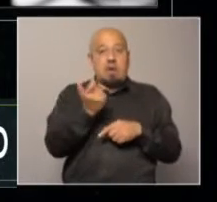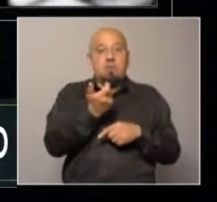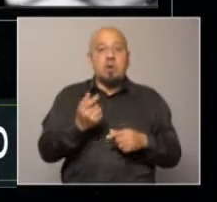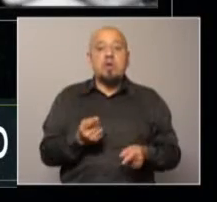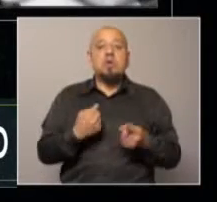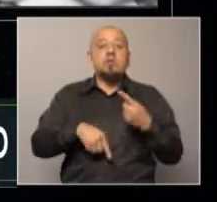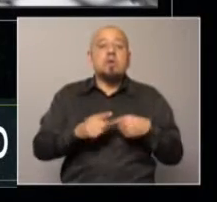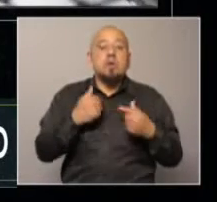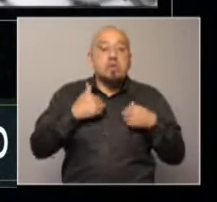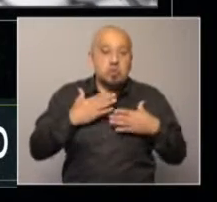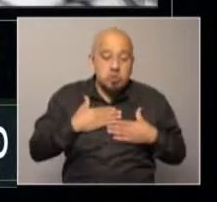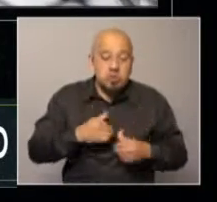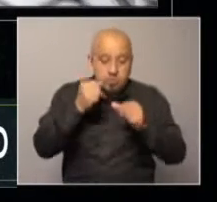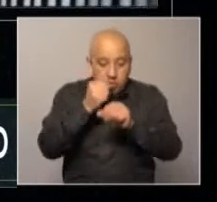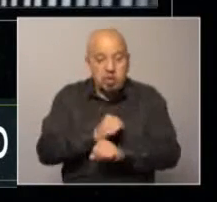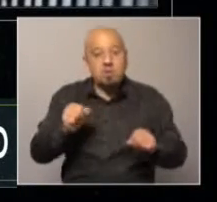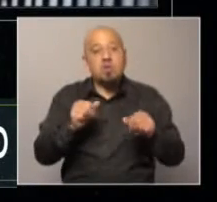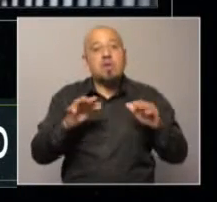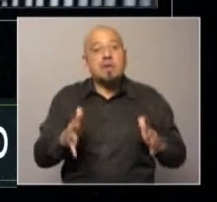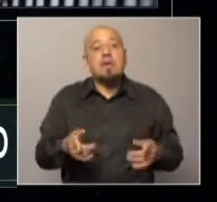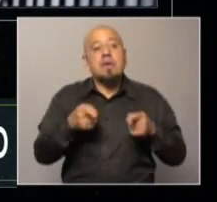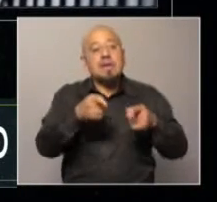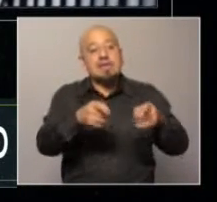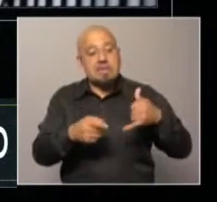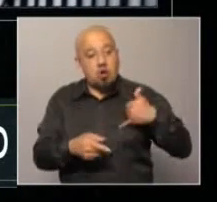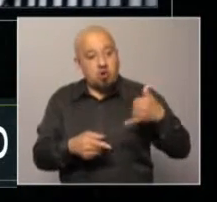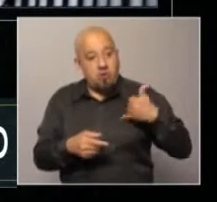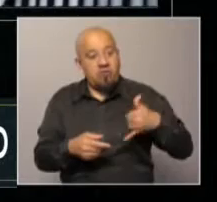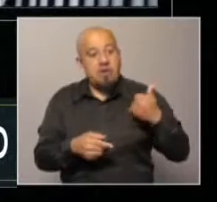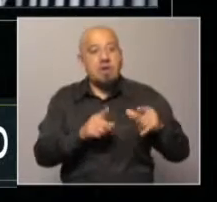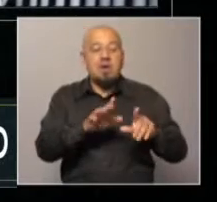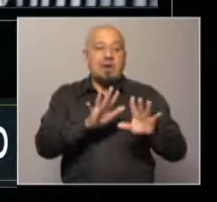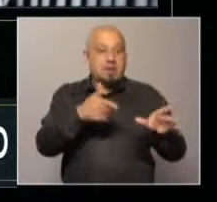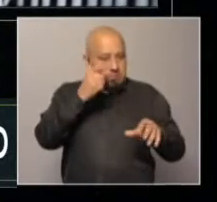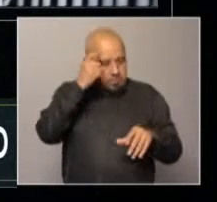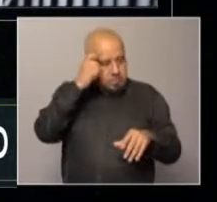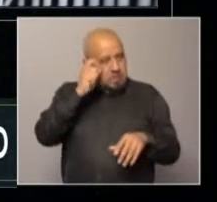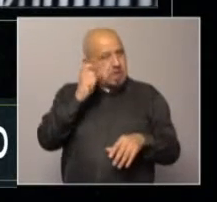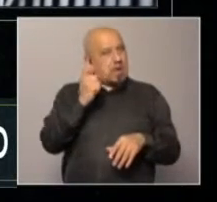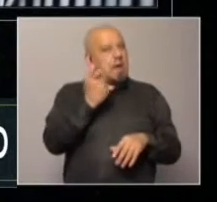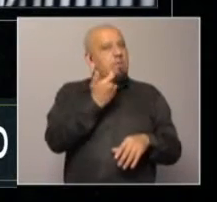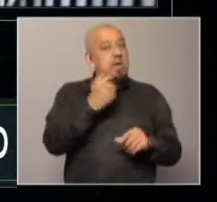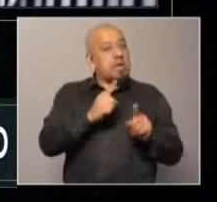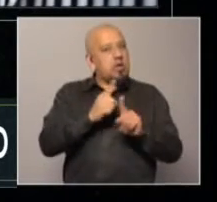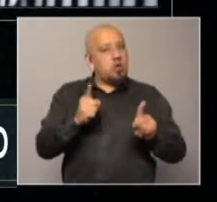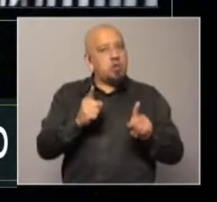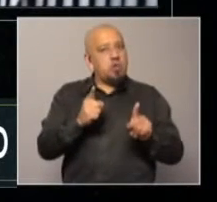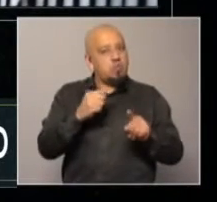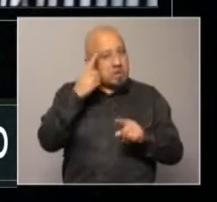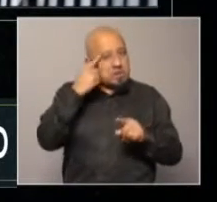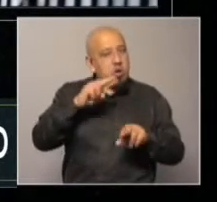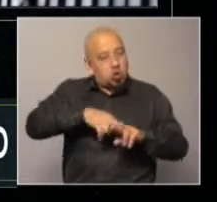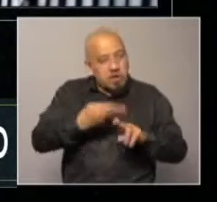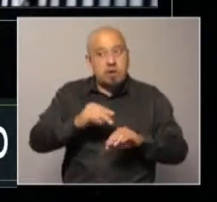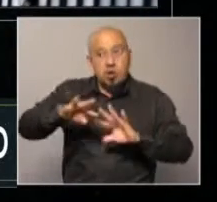fin y al cabo, si nosotros podemos lograr que ese adolescente desista de volver a delinquir, nos vamos a encontrar de alguna